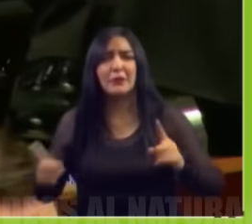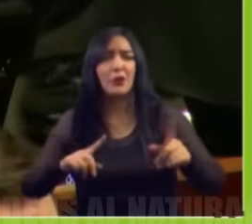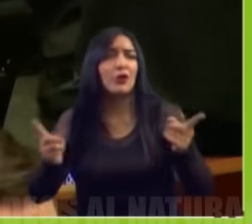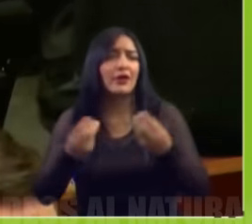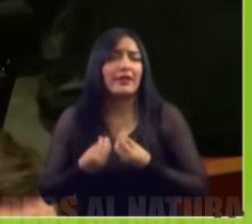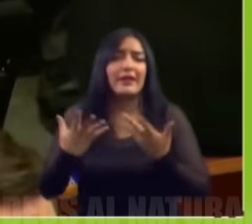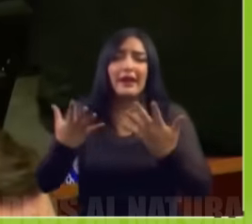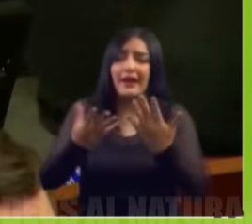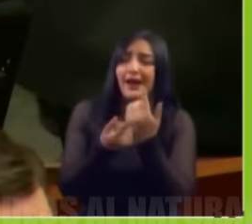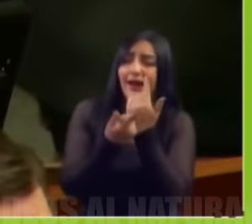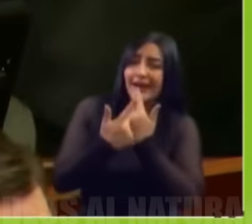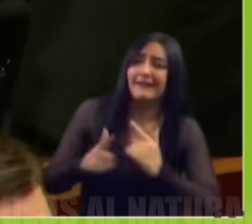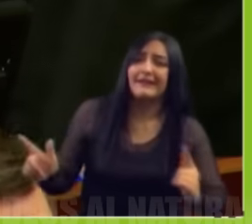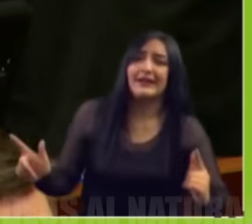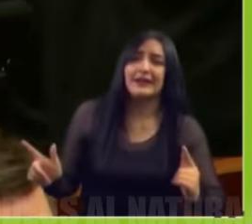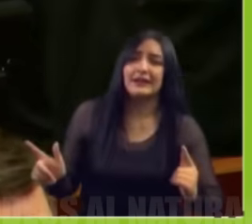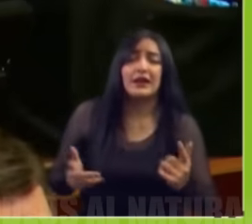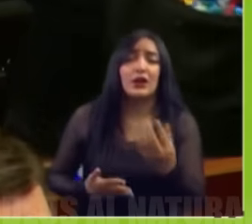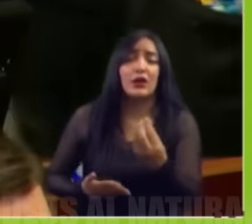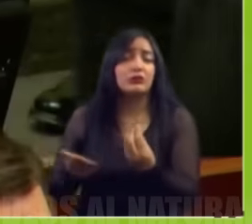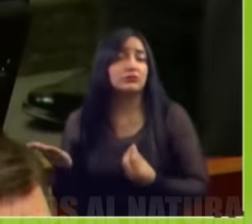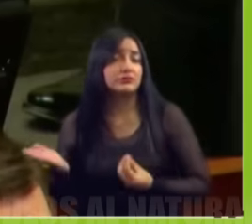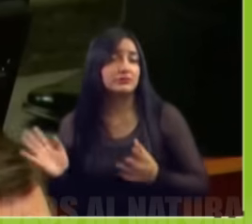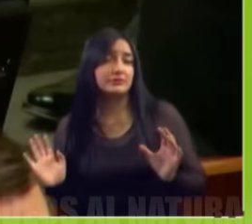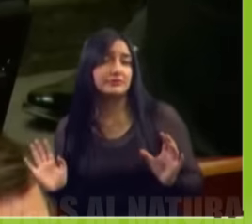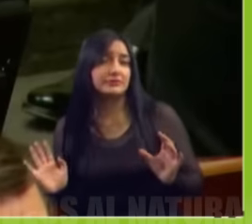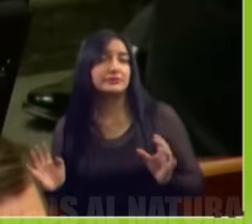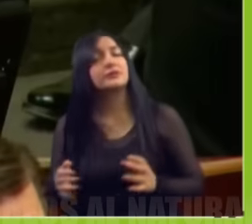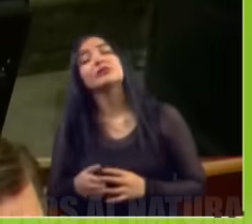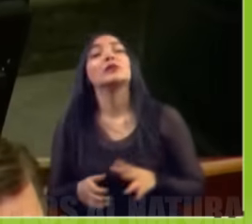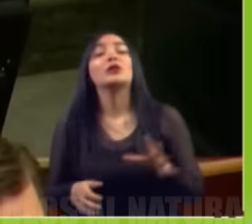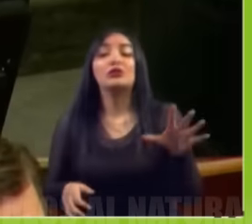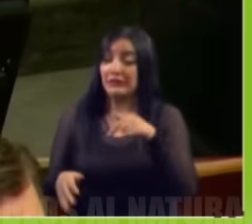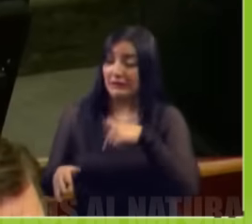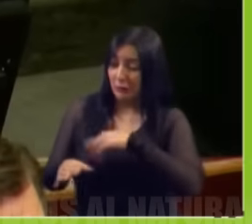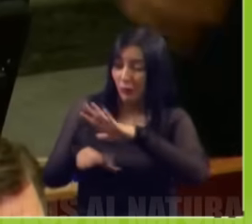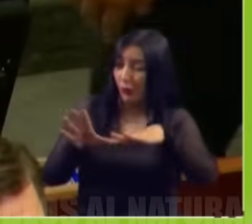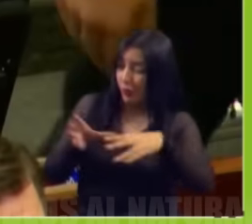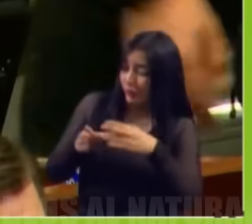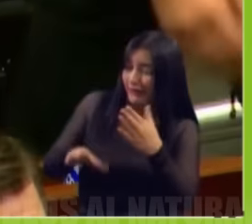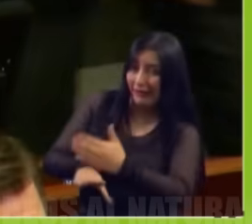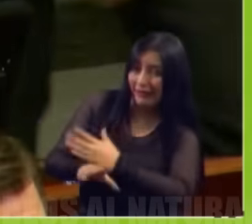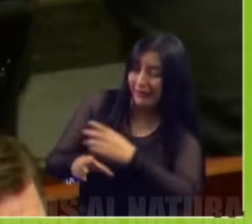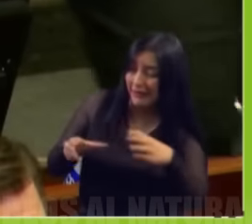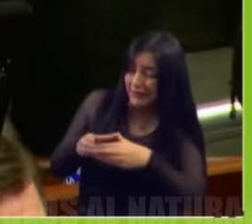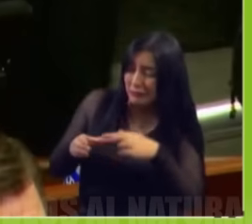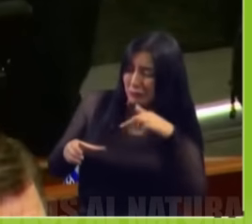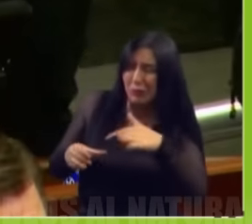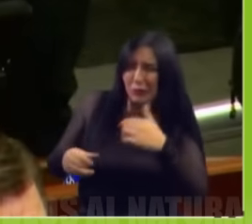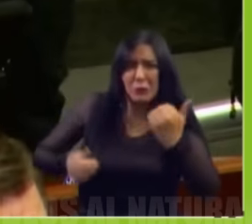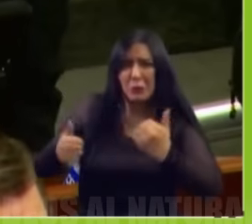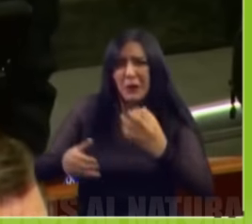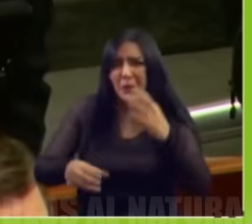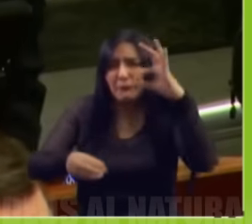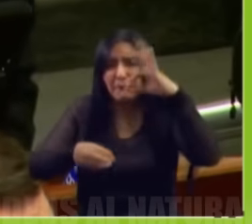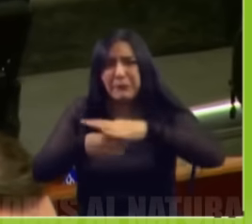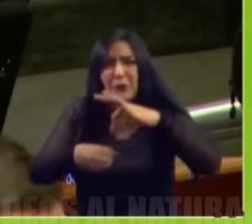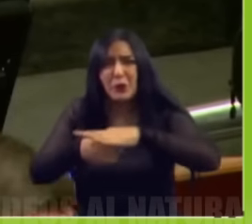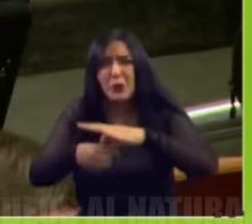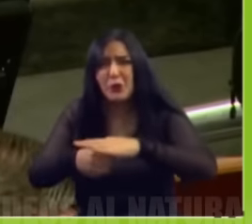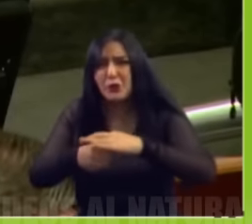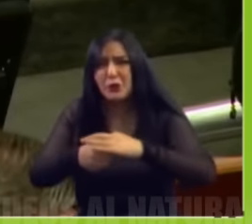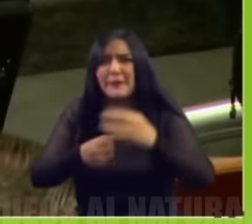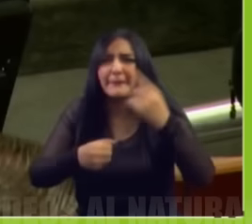la libertad condicional. Todo esto a cambio de unos votos